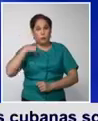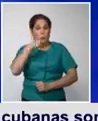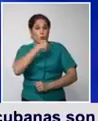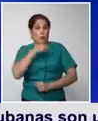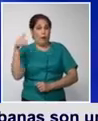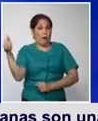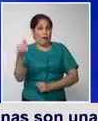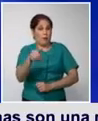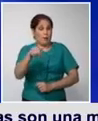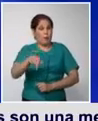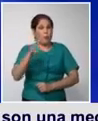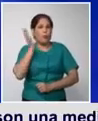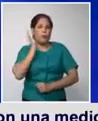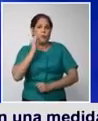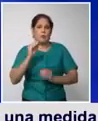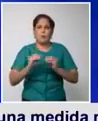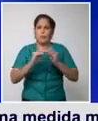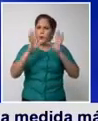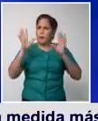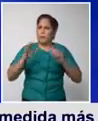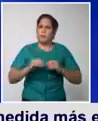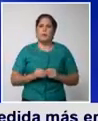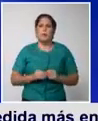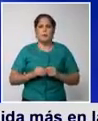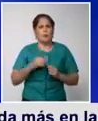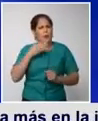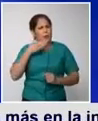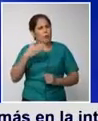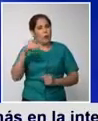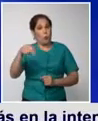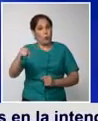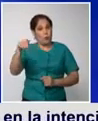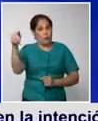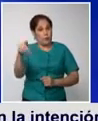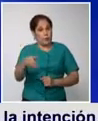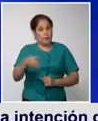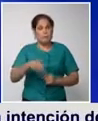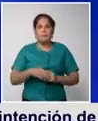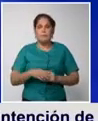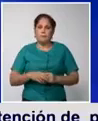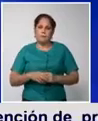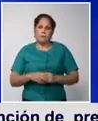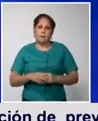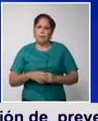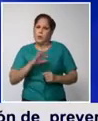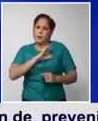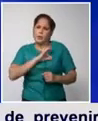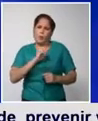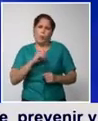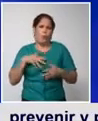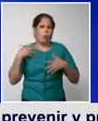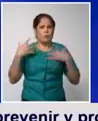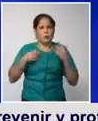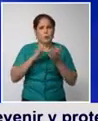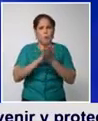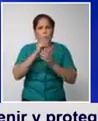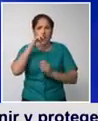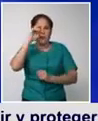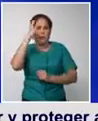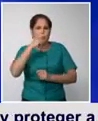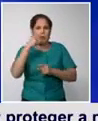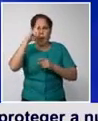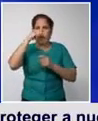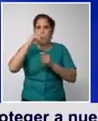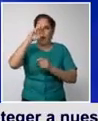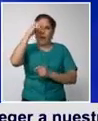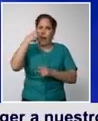presencia hoy en nuestro estudio. Nuestro estudio se ha privilegiado hoy con su presencia aquí sobre Mambisa, Abdala y otros candidatos